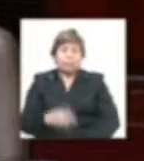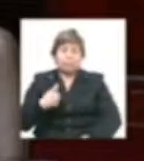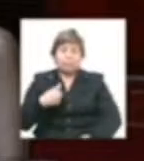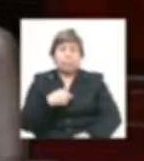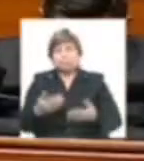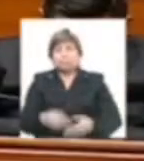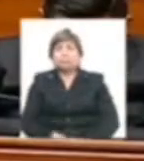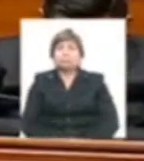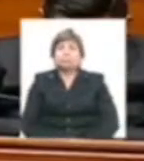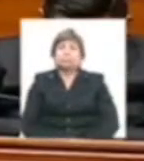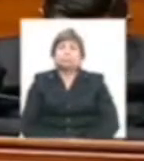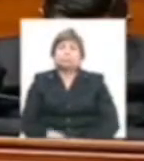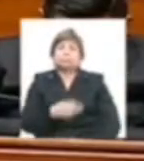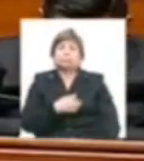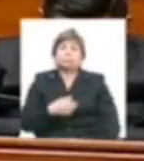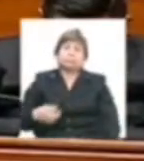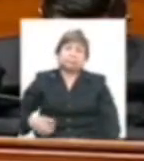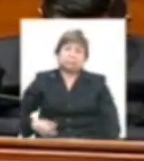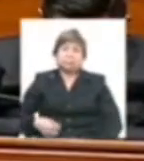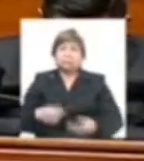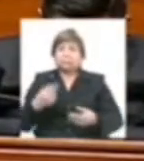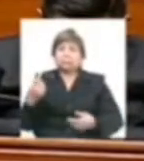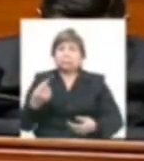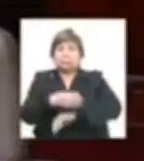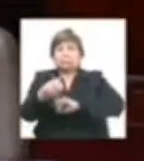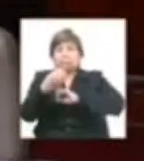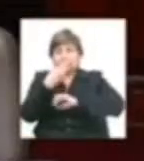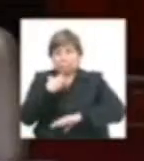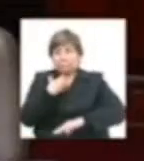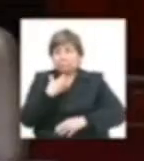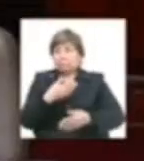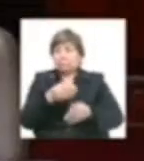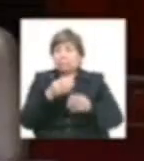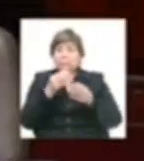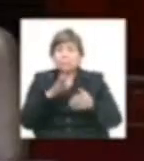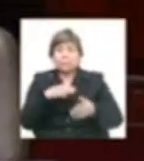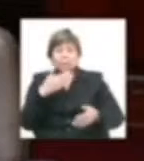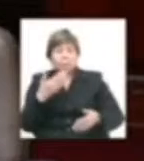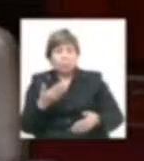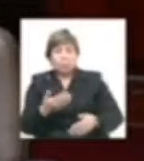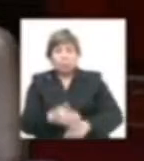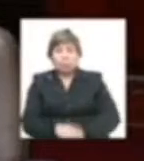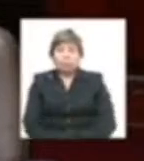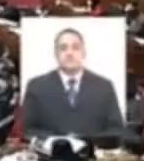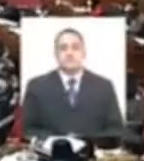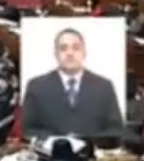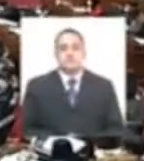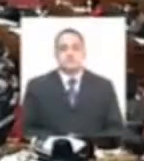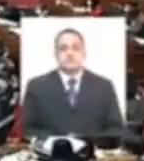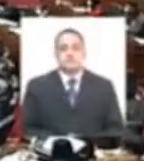todavía. Ahora, ¿qué cualidades debería tener el próximo ministro del Interior? ¿Qué características, no?